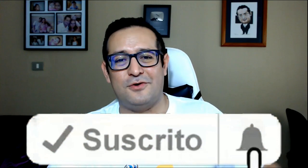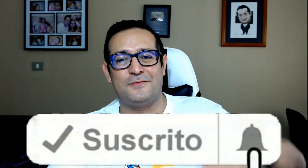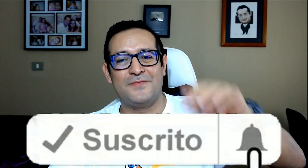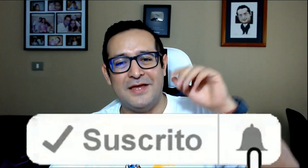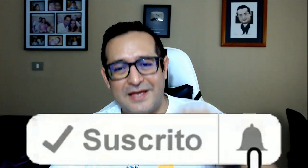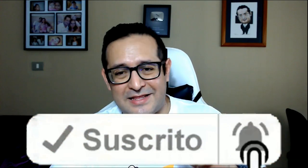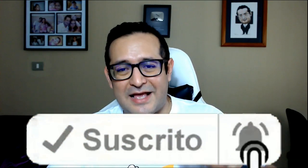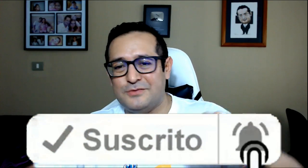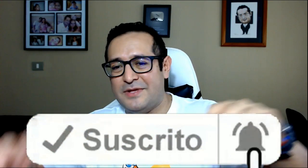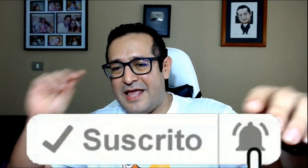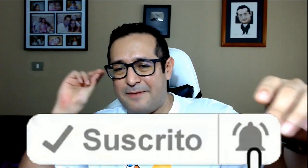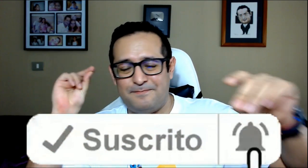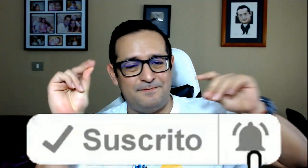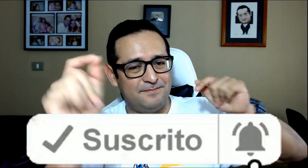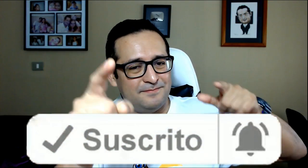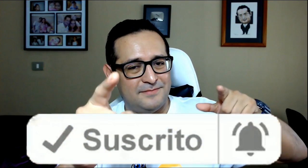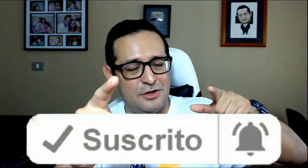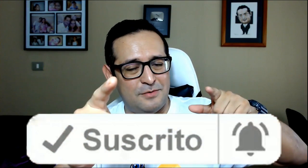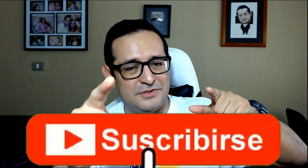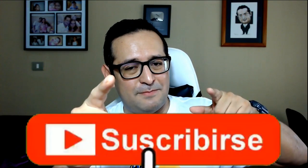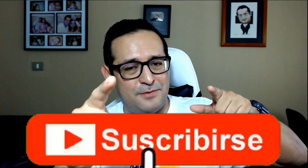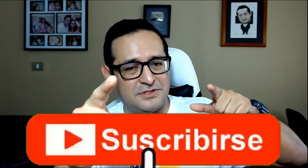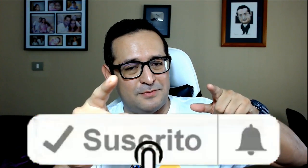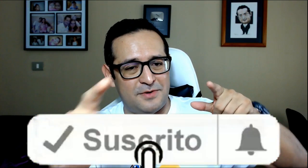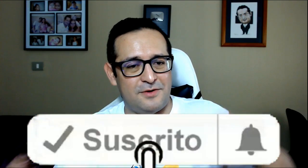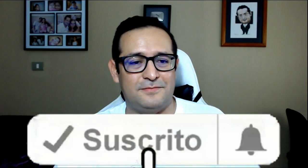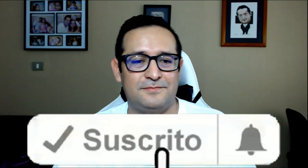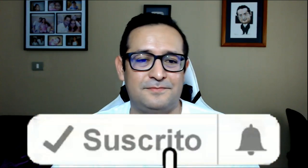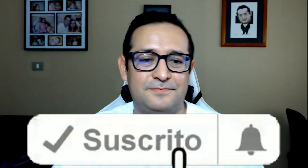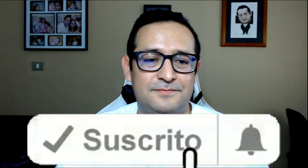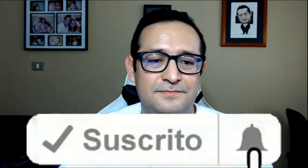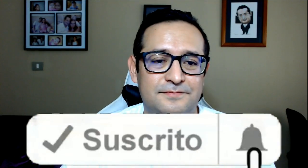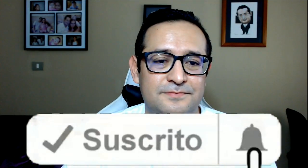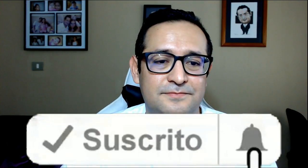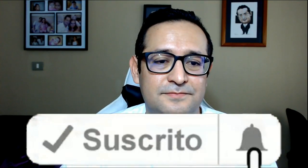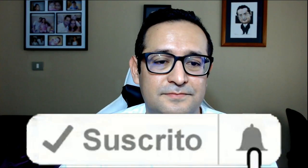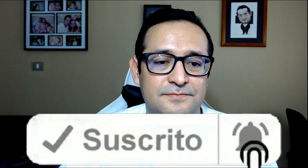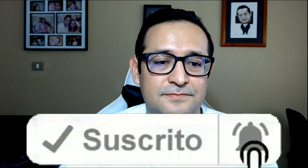al botón de oro que tenga su medida y nos vemos el próximo vídeo